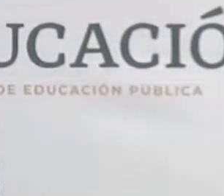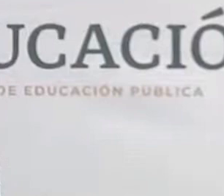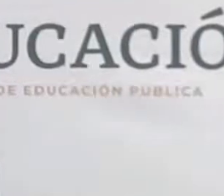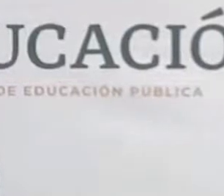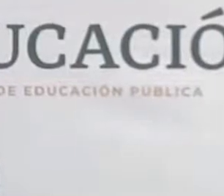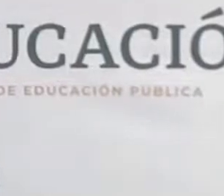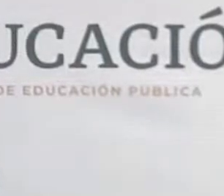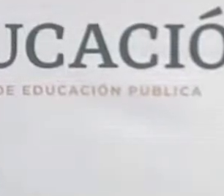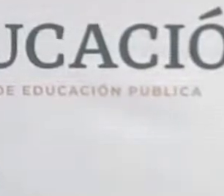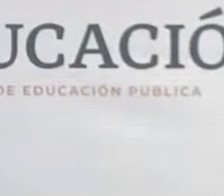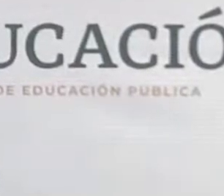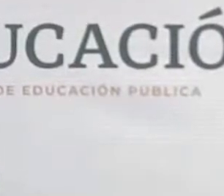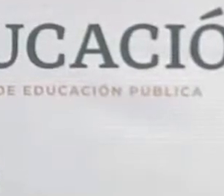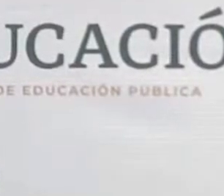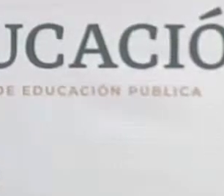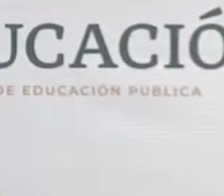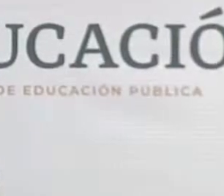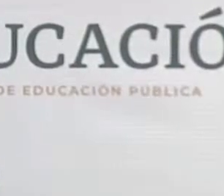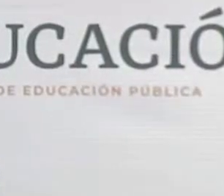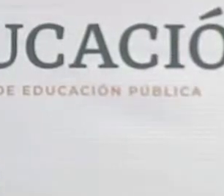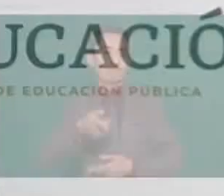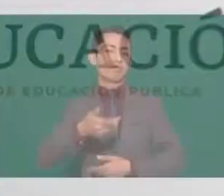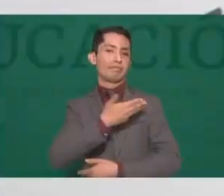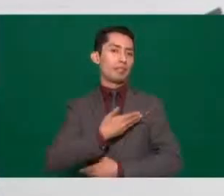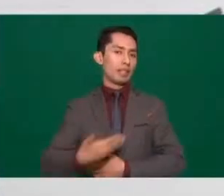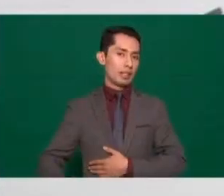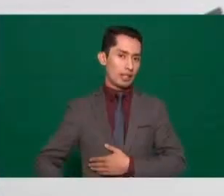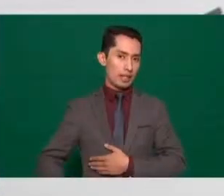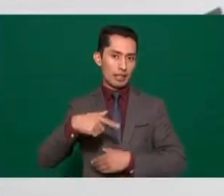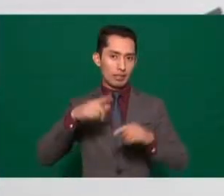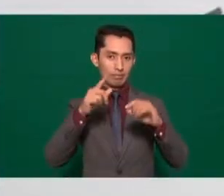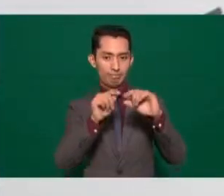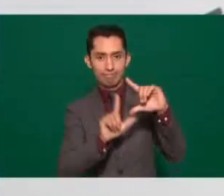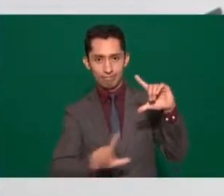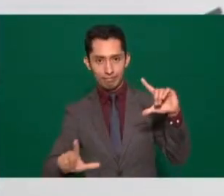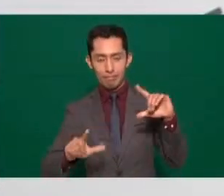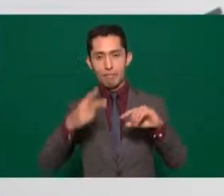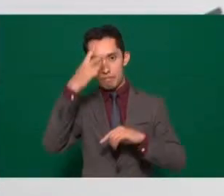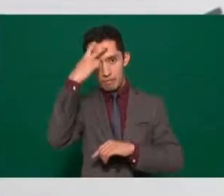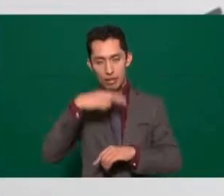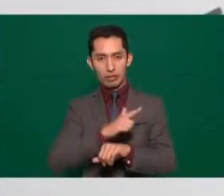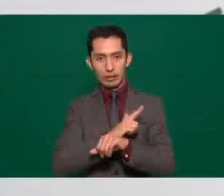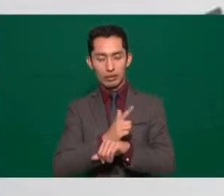la presencia del presidente de la República, del